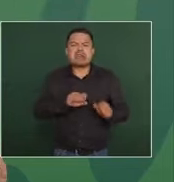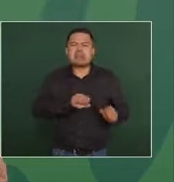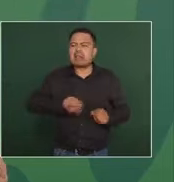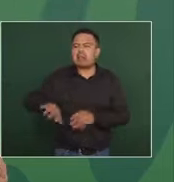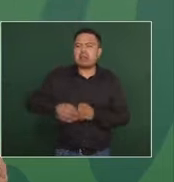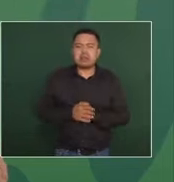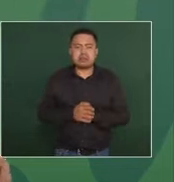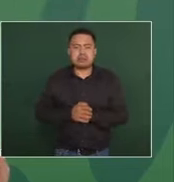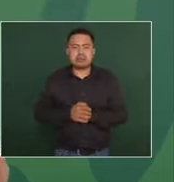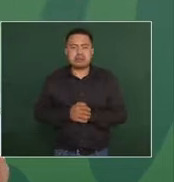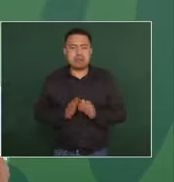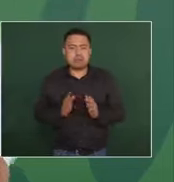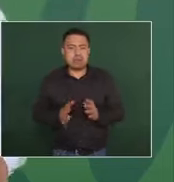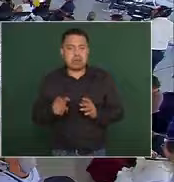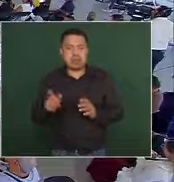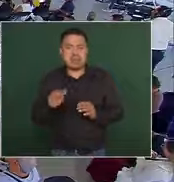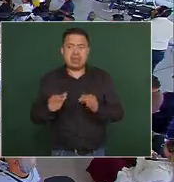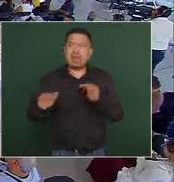Ahí están los datos.